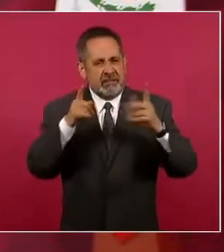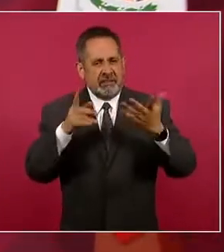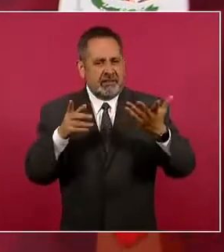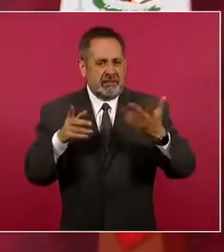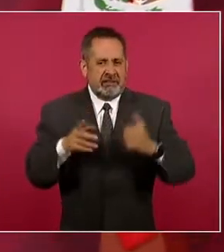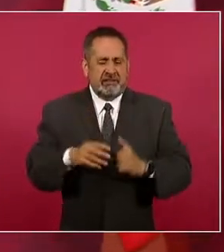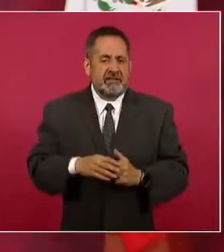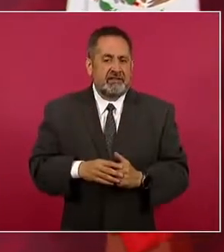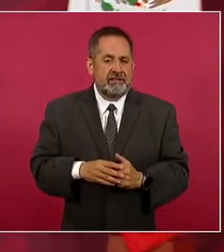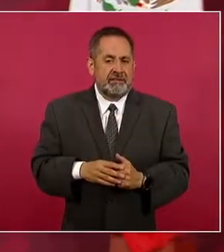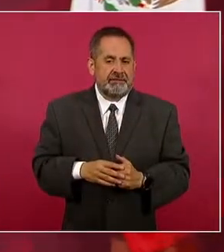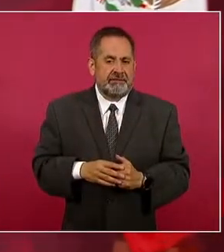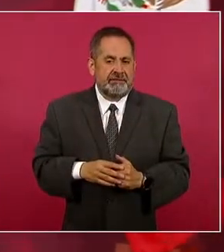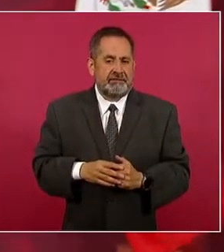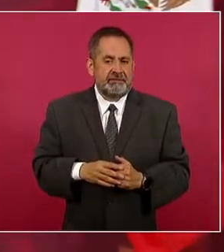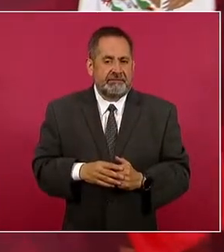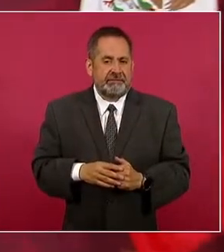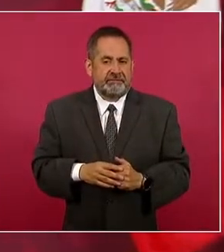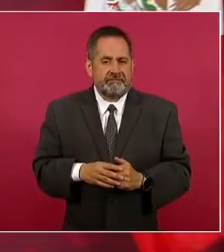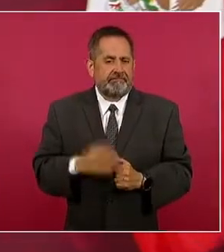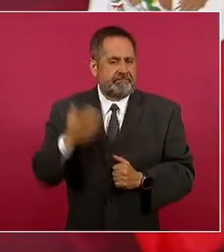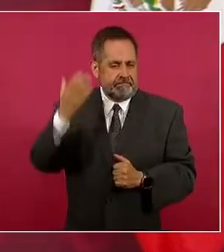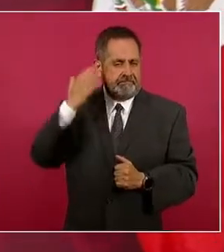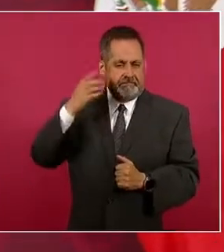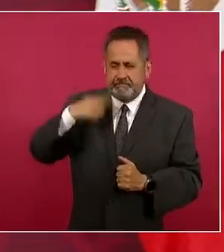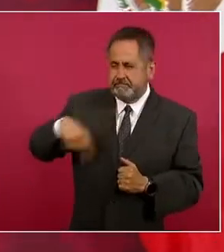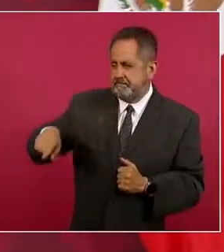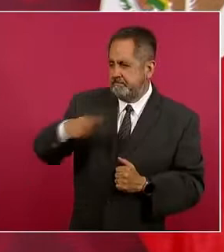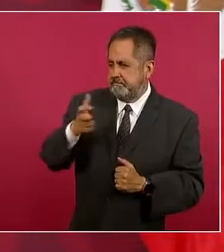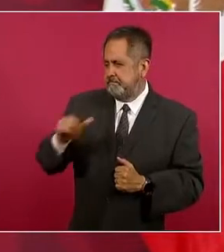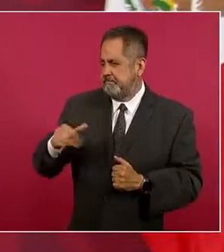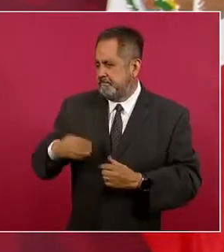el sistema de vida